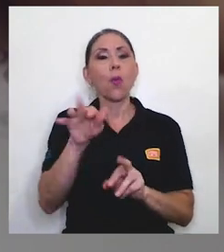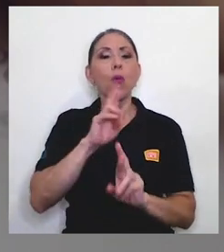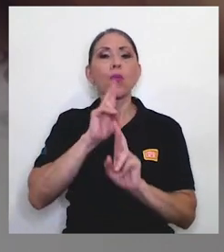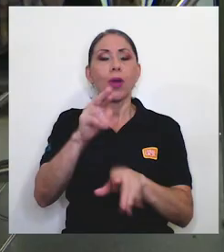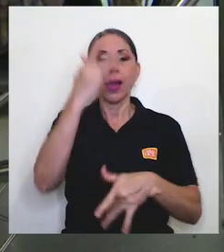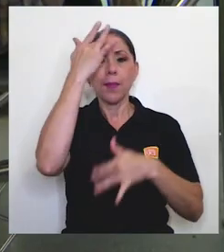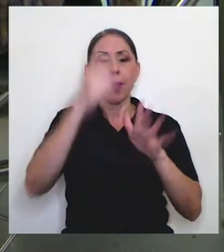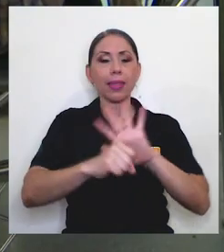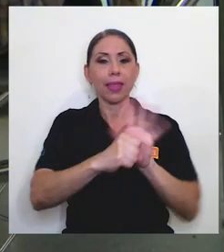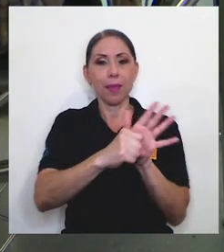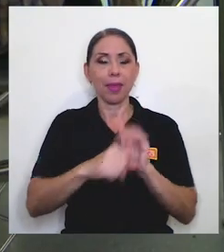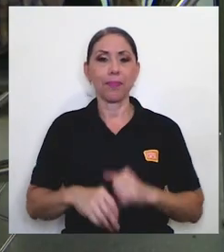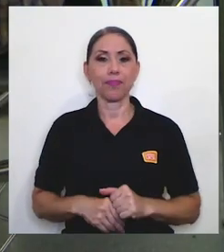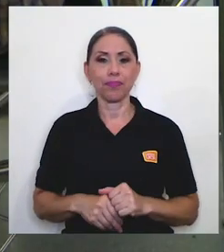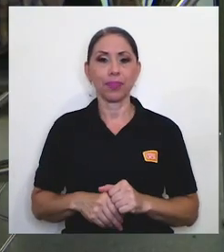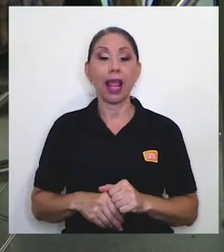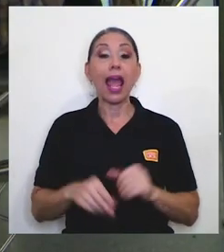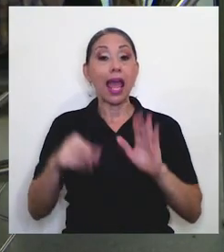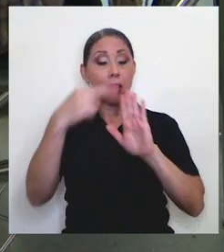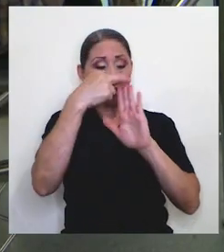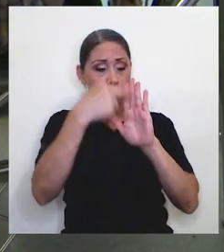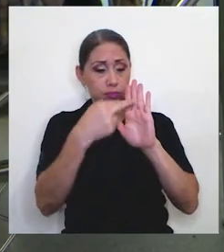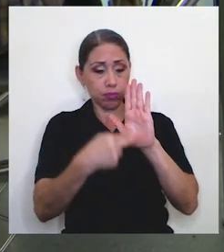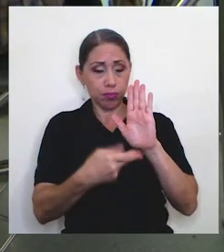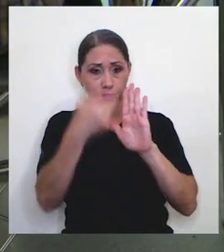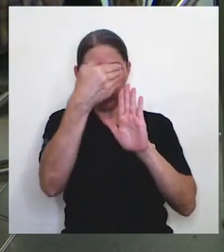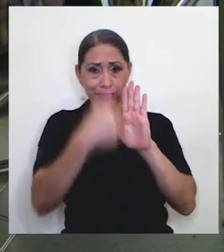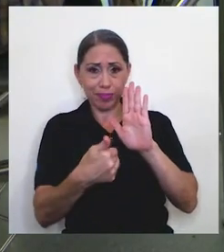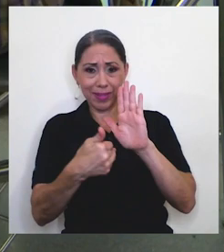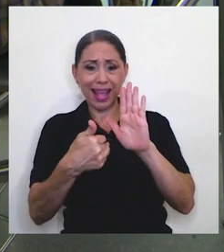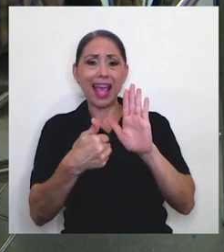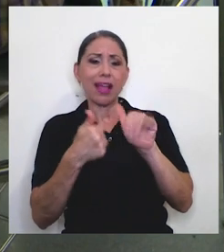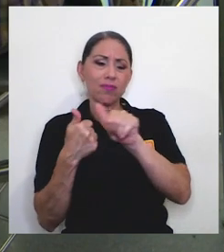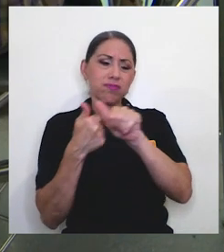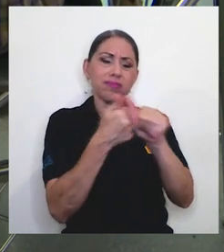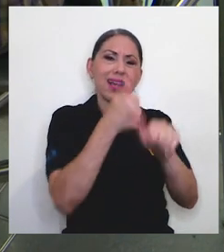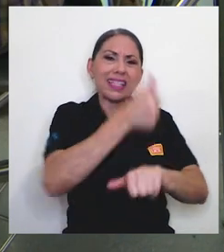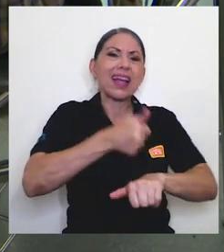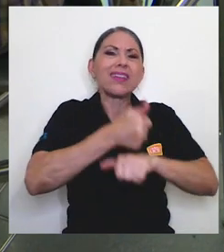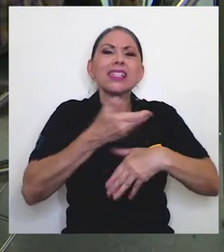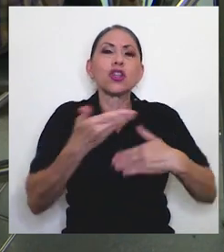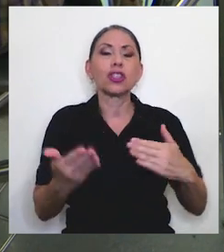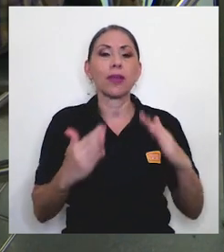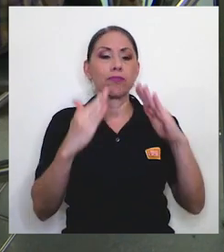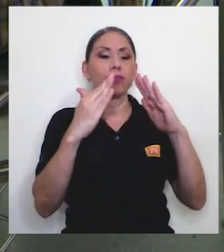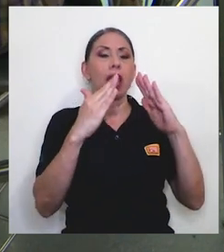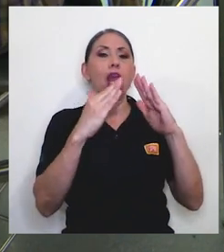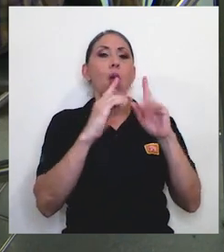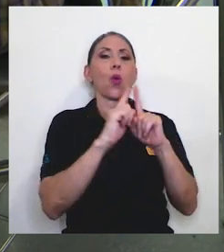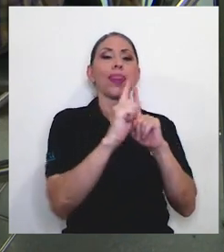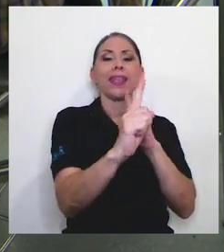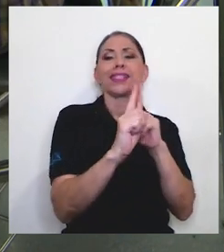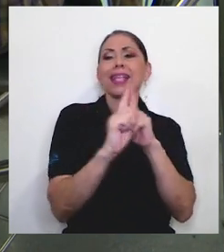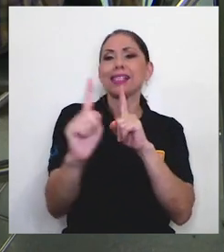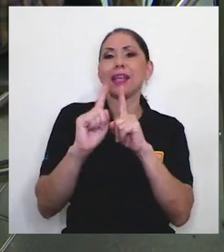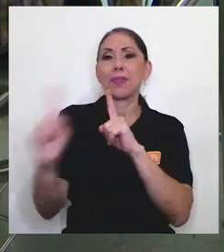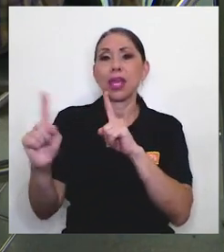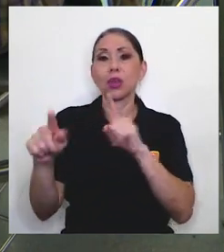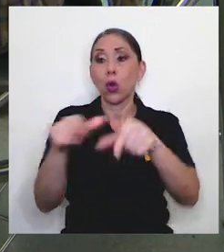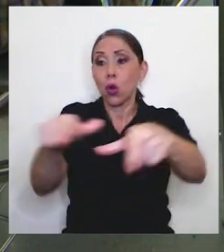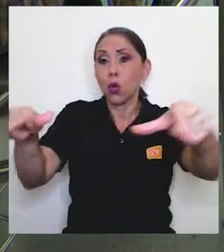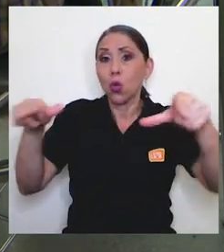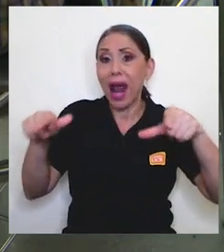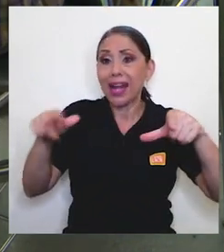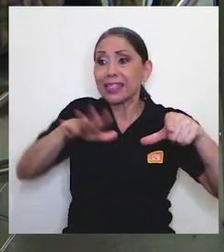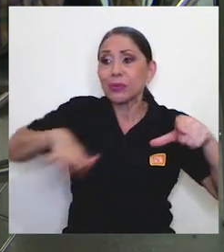pandemia. Dentro de las medidas establecidas en el protocolo se destacan el distanciamiento, aforo regulado de un